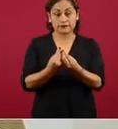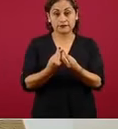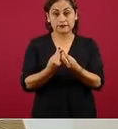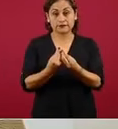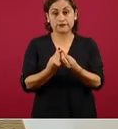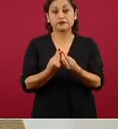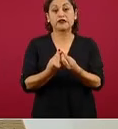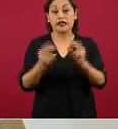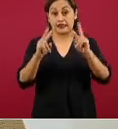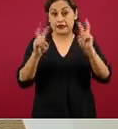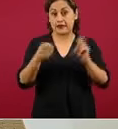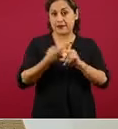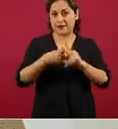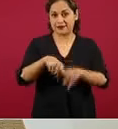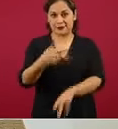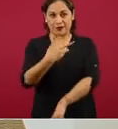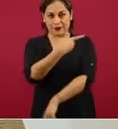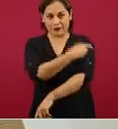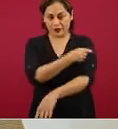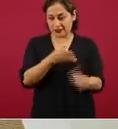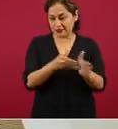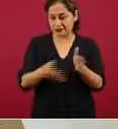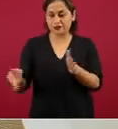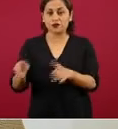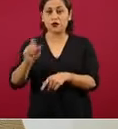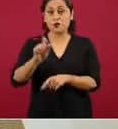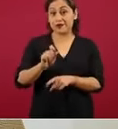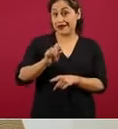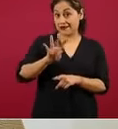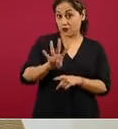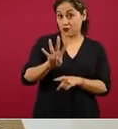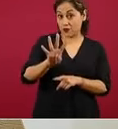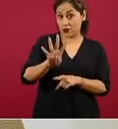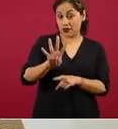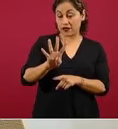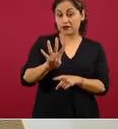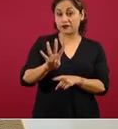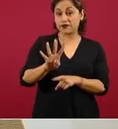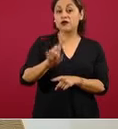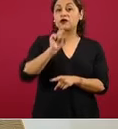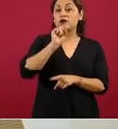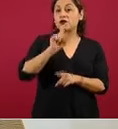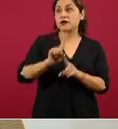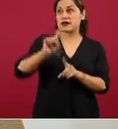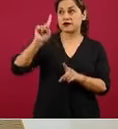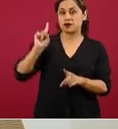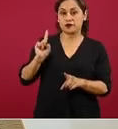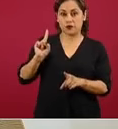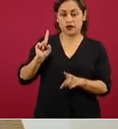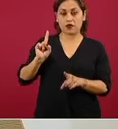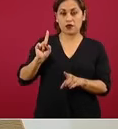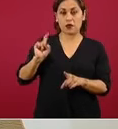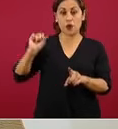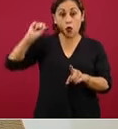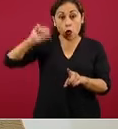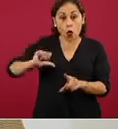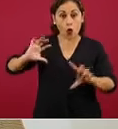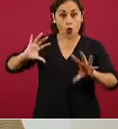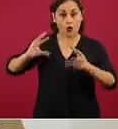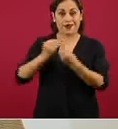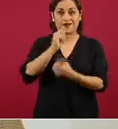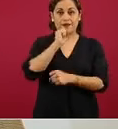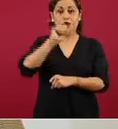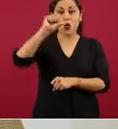de vacunación. Tanto el día 24 como el día domingo, y el día de hoy hemos estado